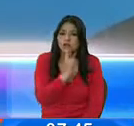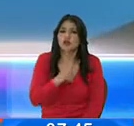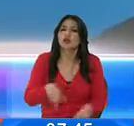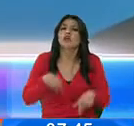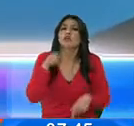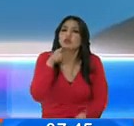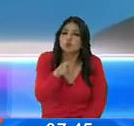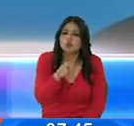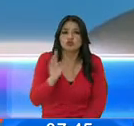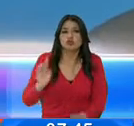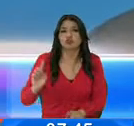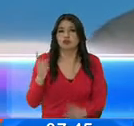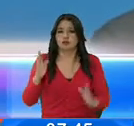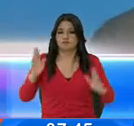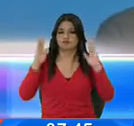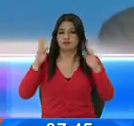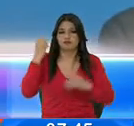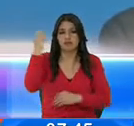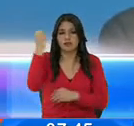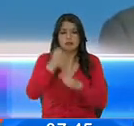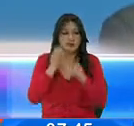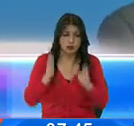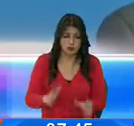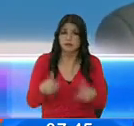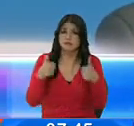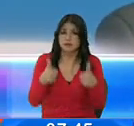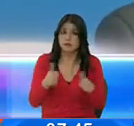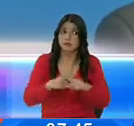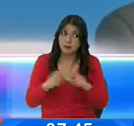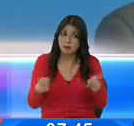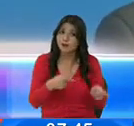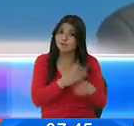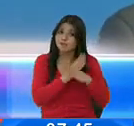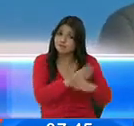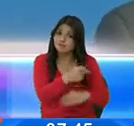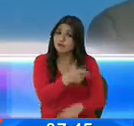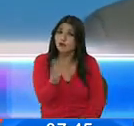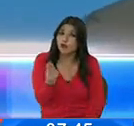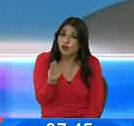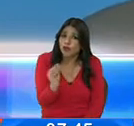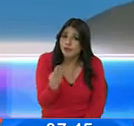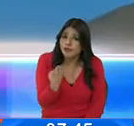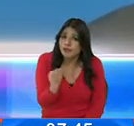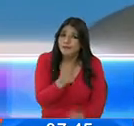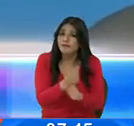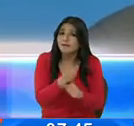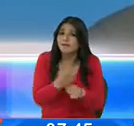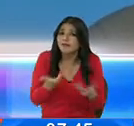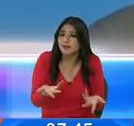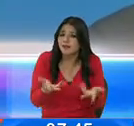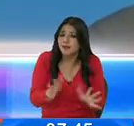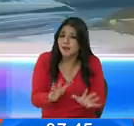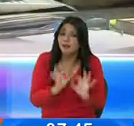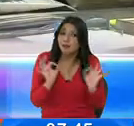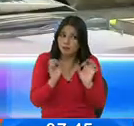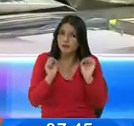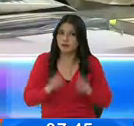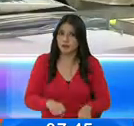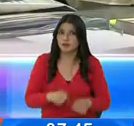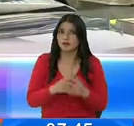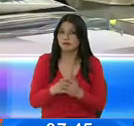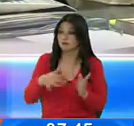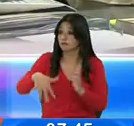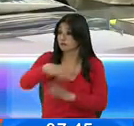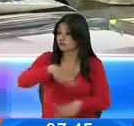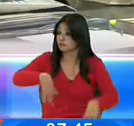solamente y es también el derecho de los trabajadores y empiezan a defender el derecho de los no trabajadores habrá ambiente claro asamblea